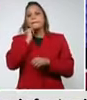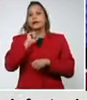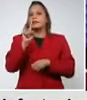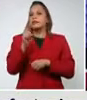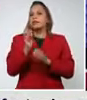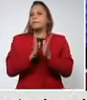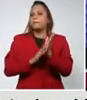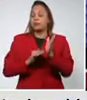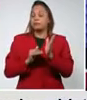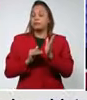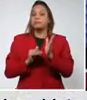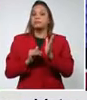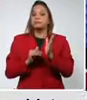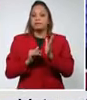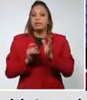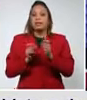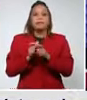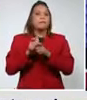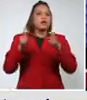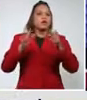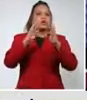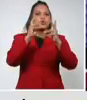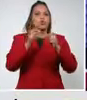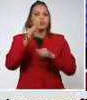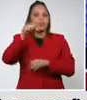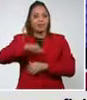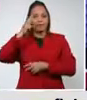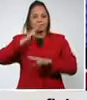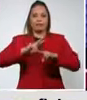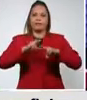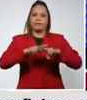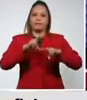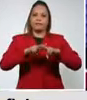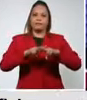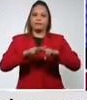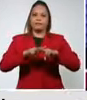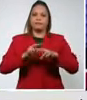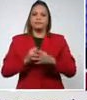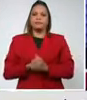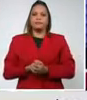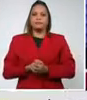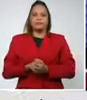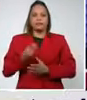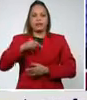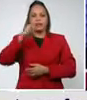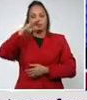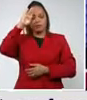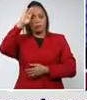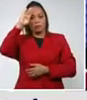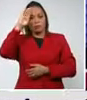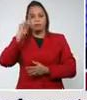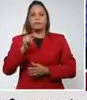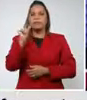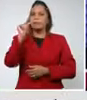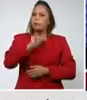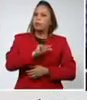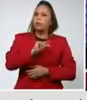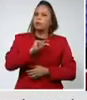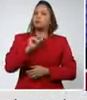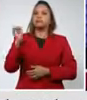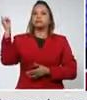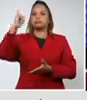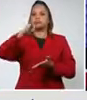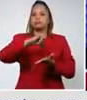mayor número son autóctonos y una pequeña cantidad de casos importados. Y como